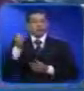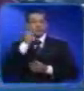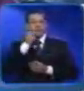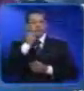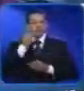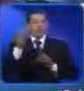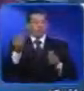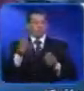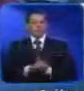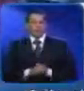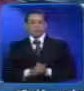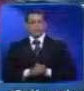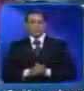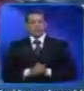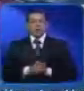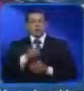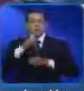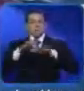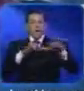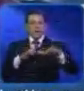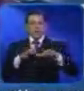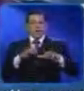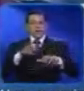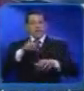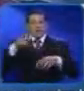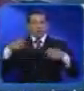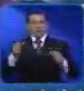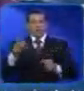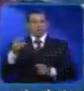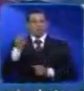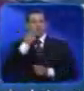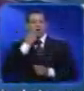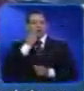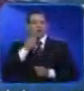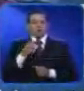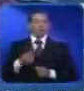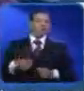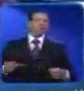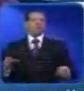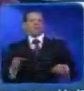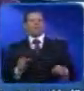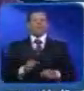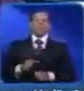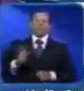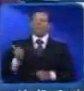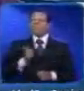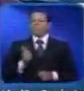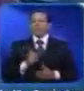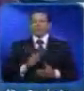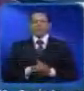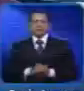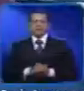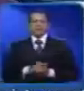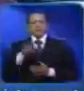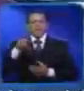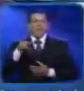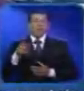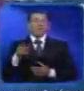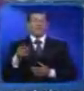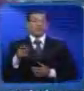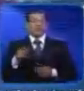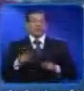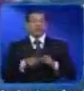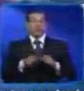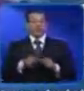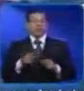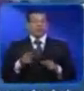hermano. La mayoría de ellos también trabajan, ¿me entiendes? Pero hay muchos que manguarean y eso es, como